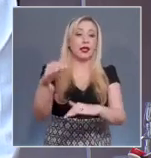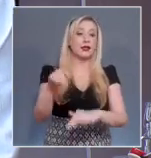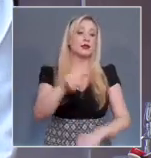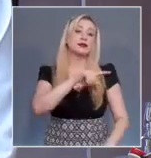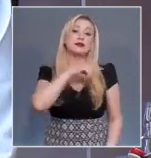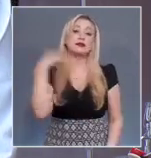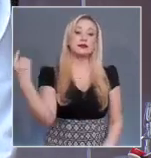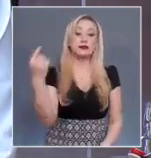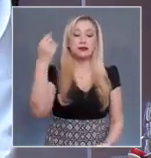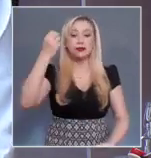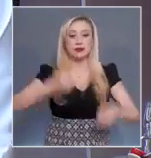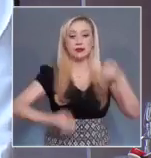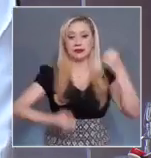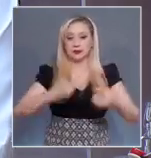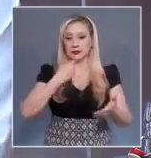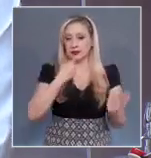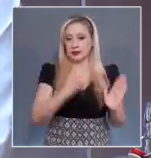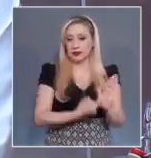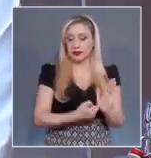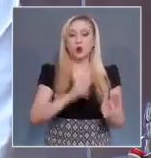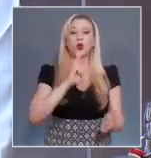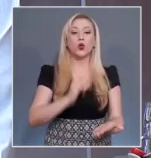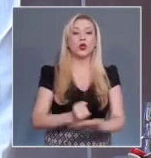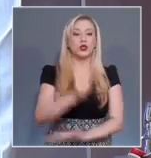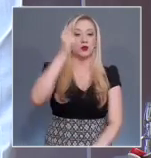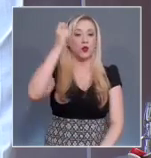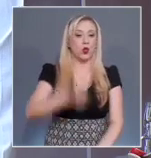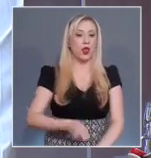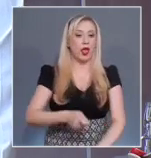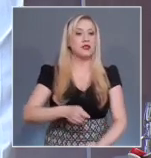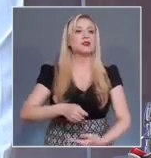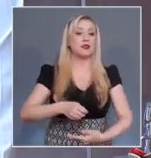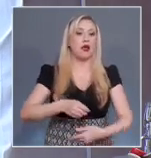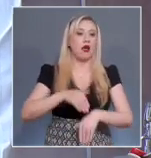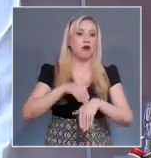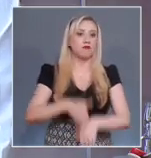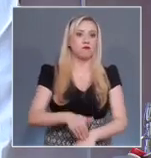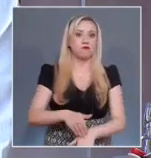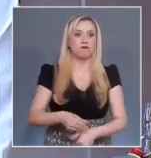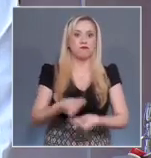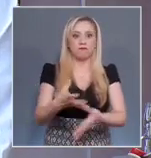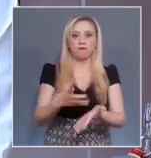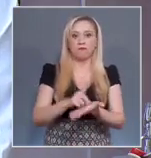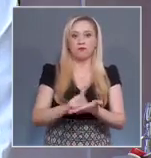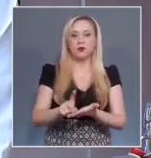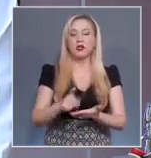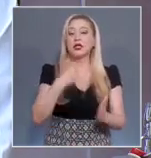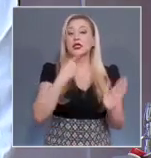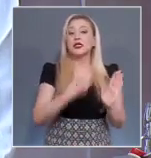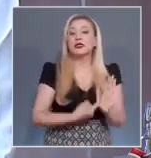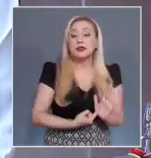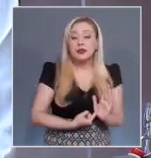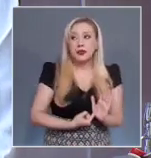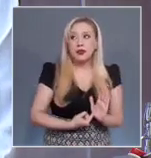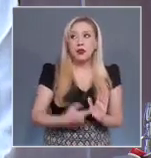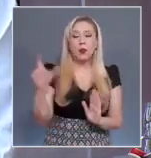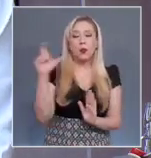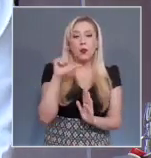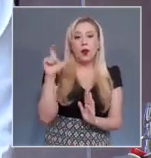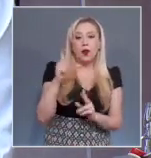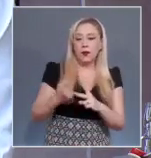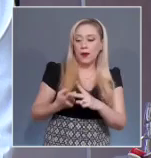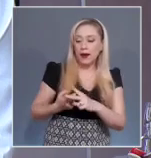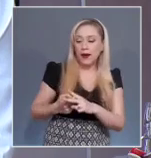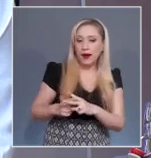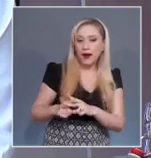lo establece la jurisprudencia, empieza a contar a partir de que se inicia un procedimiento. En este caso